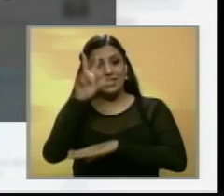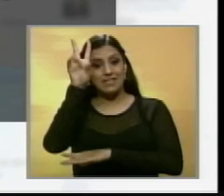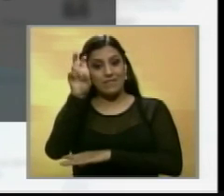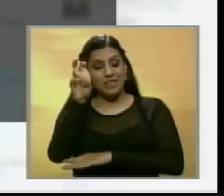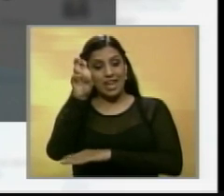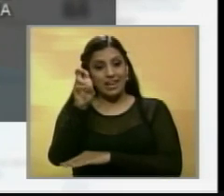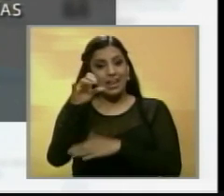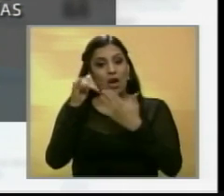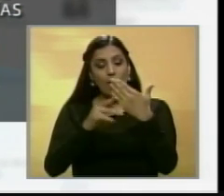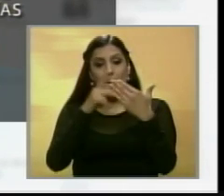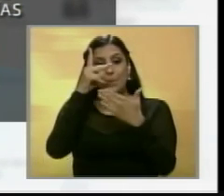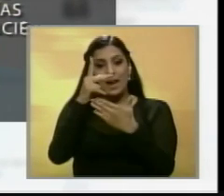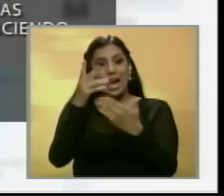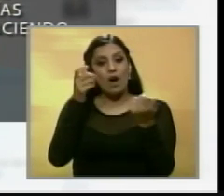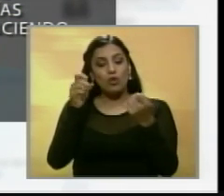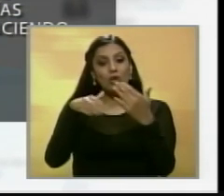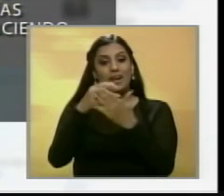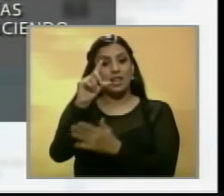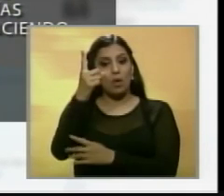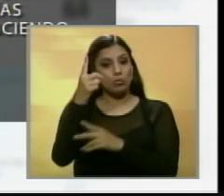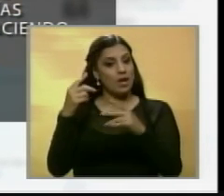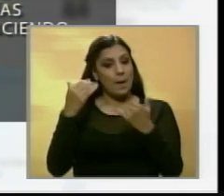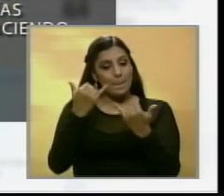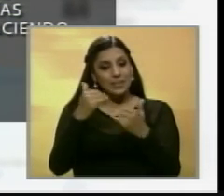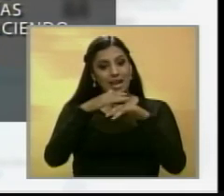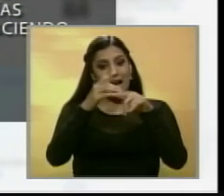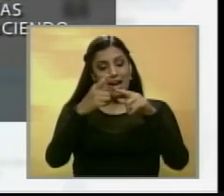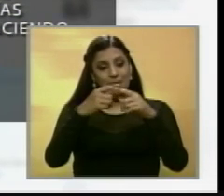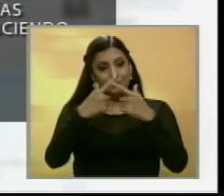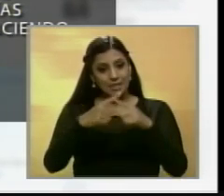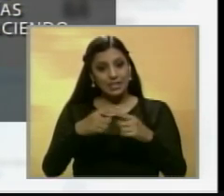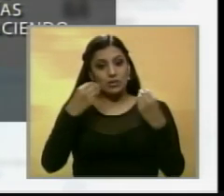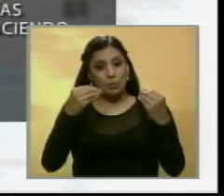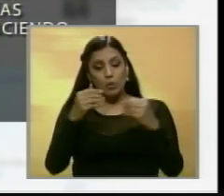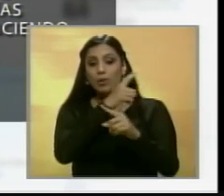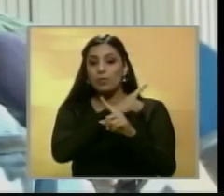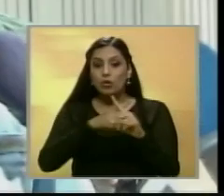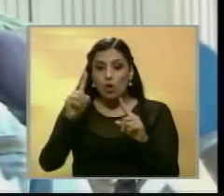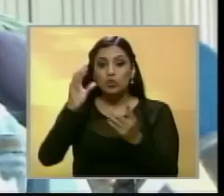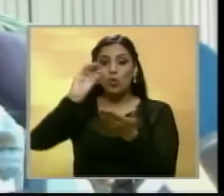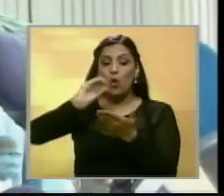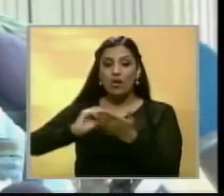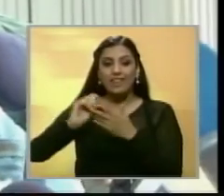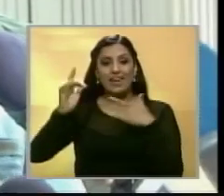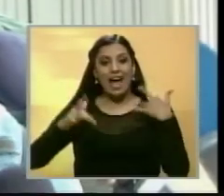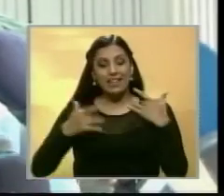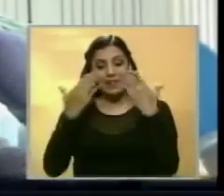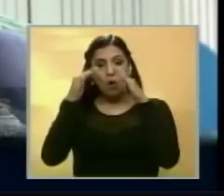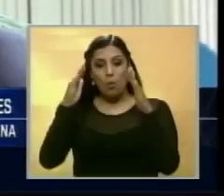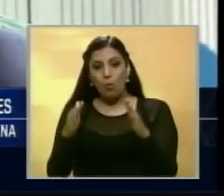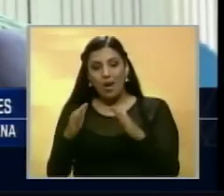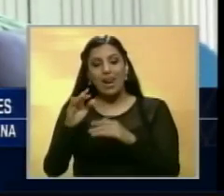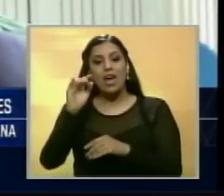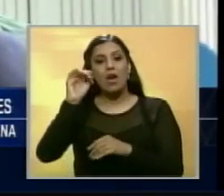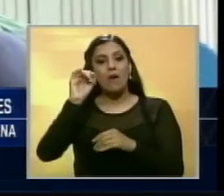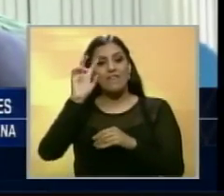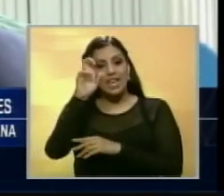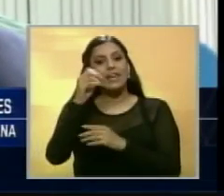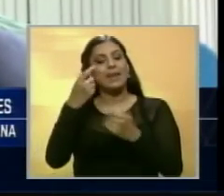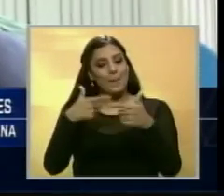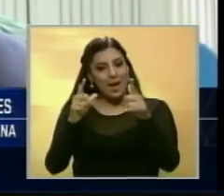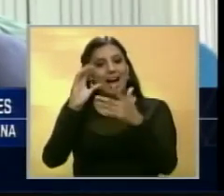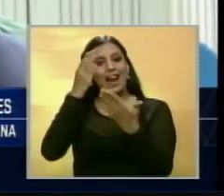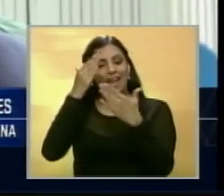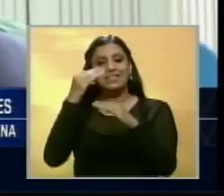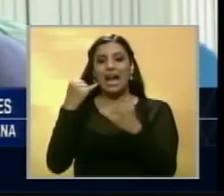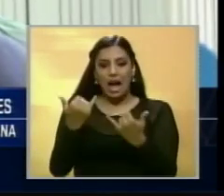viernes, manteniendo el horario hasta la 1 de la tarde para la administración pública, y se reanudarán las actividades escolares los días viernes.